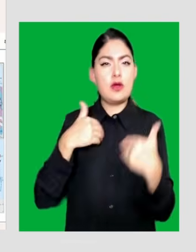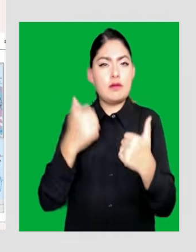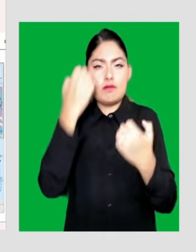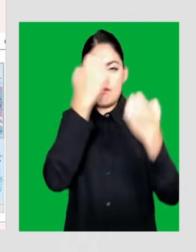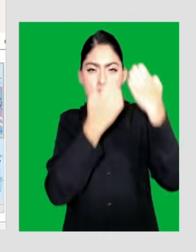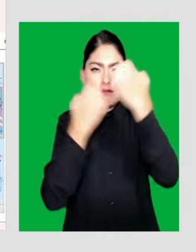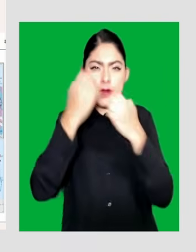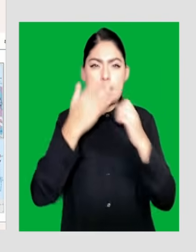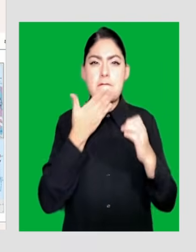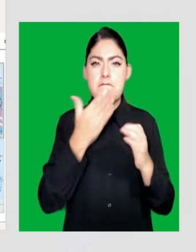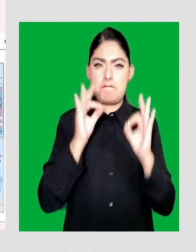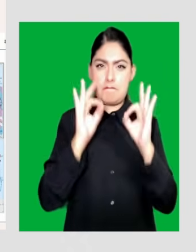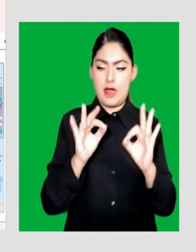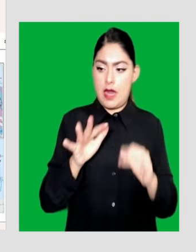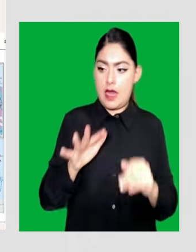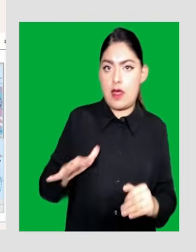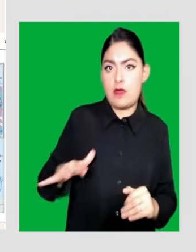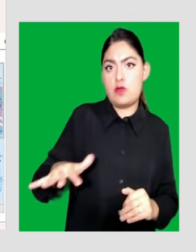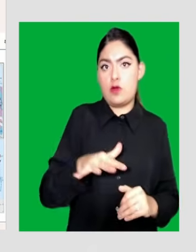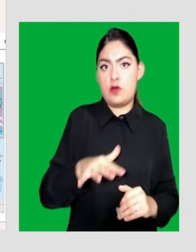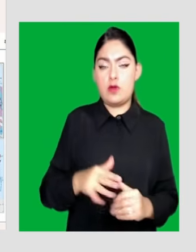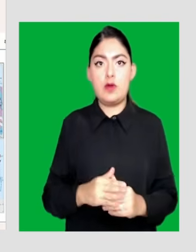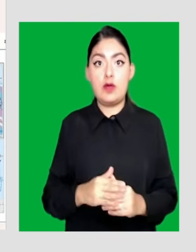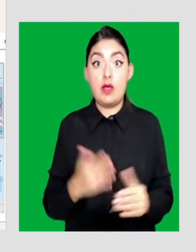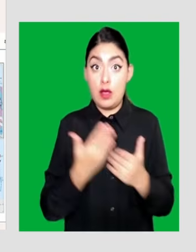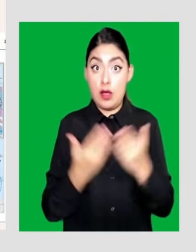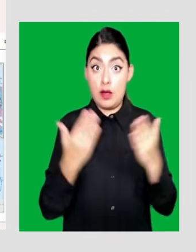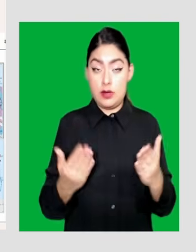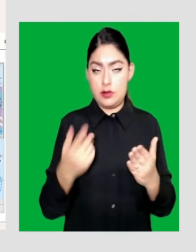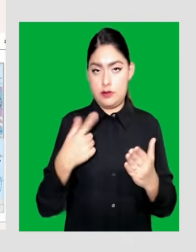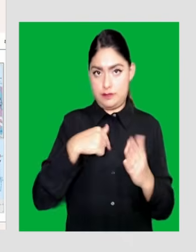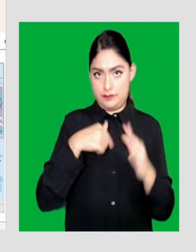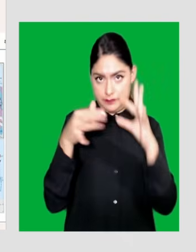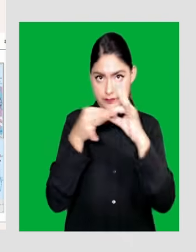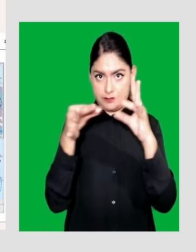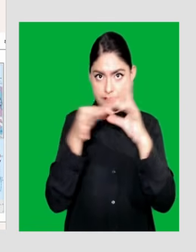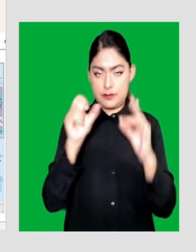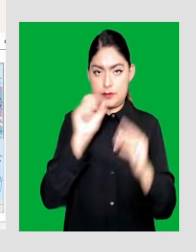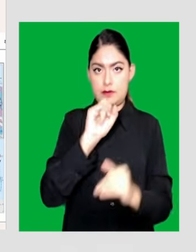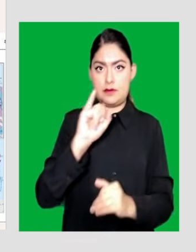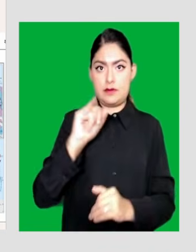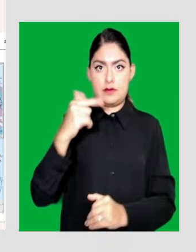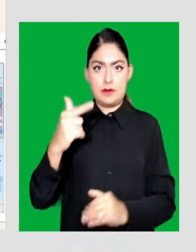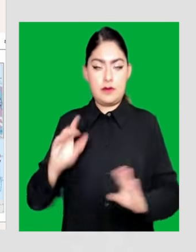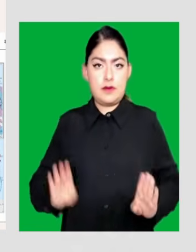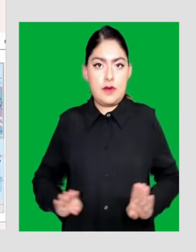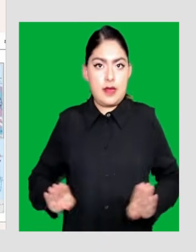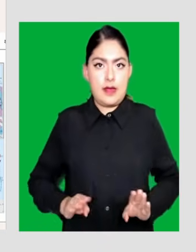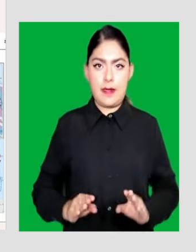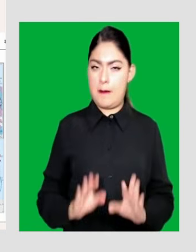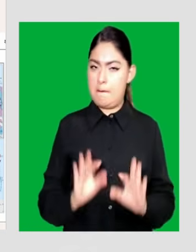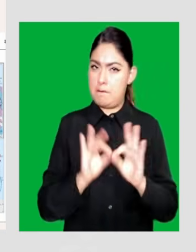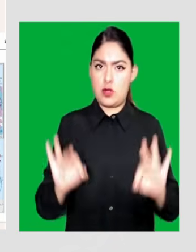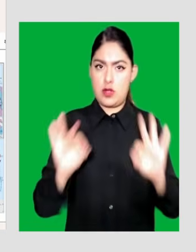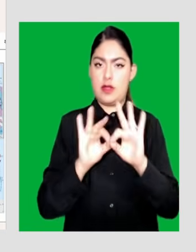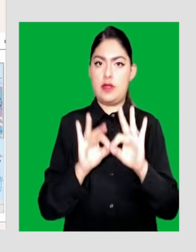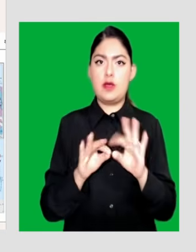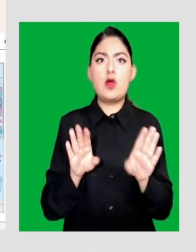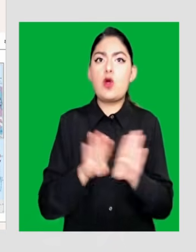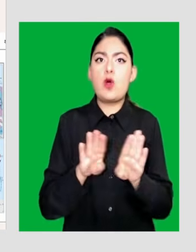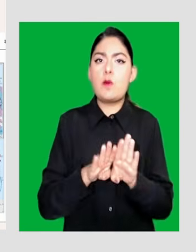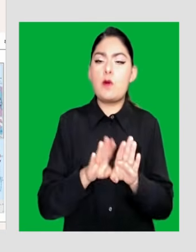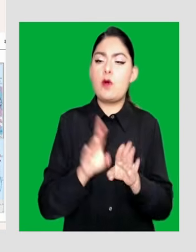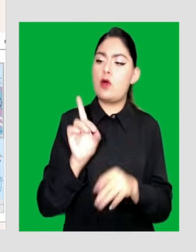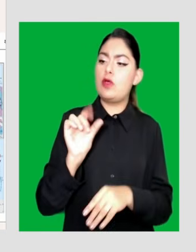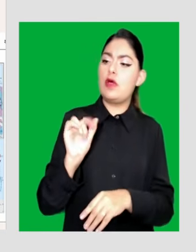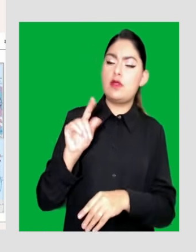derecho datos como los patrones espaciales de crecimiento de la población mexicana. En resumen, los SIG son herramientas versátiles